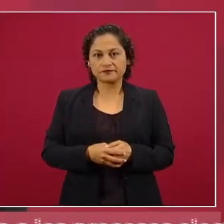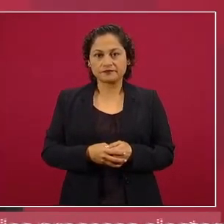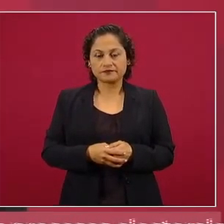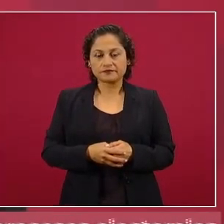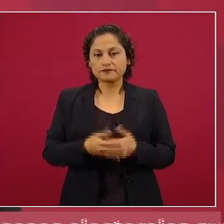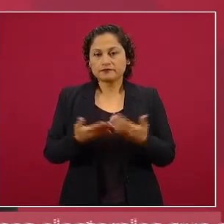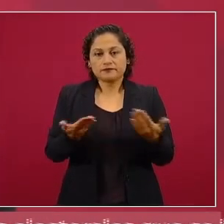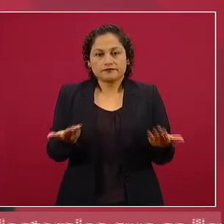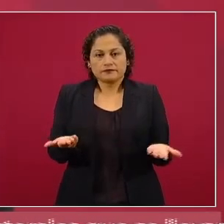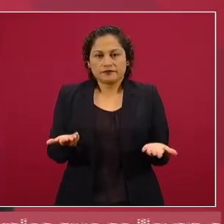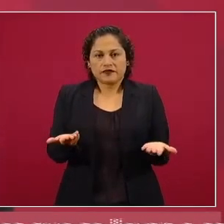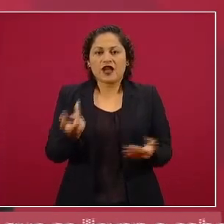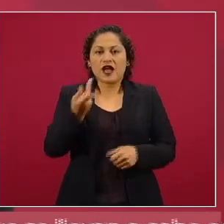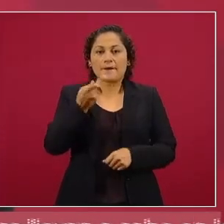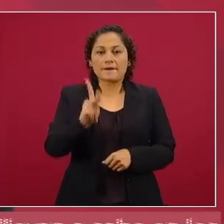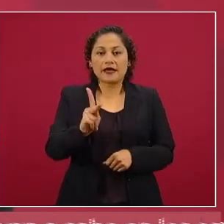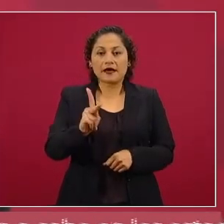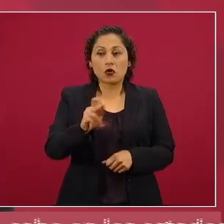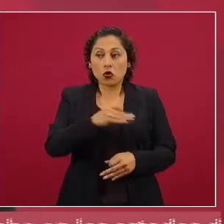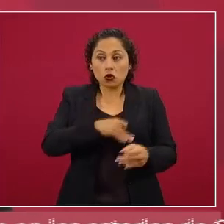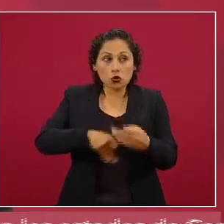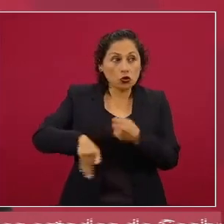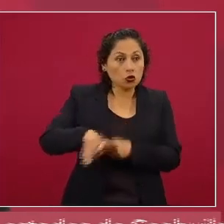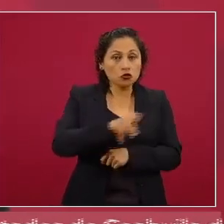Claro que tiene que haber oposición, pues,